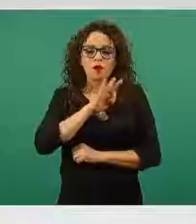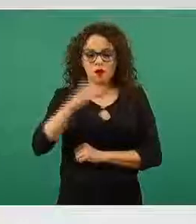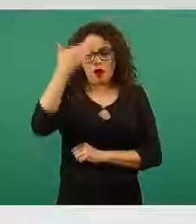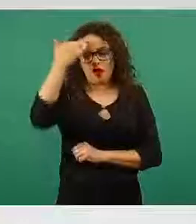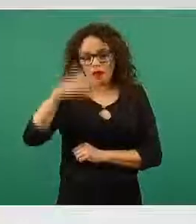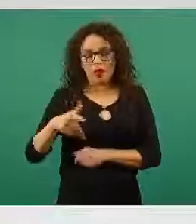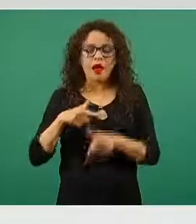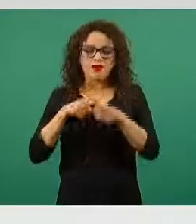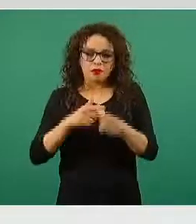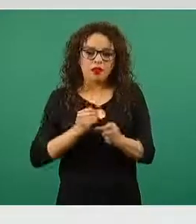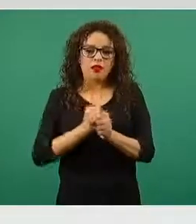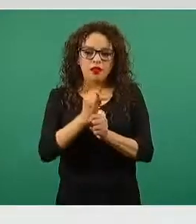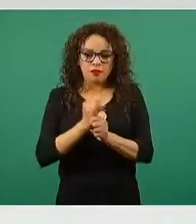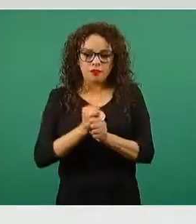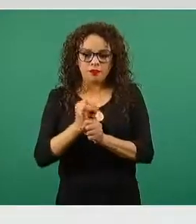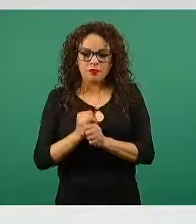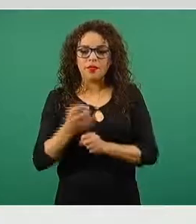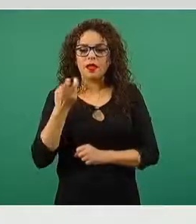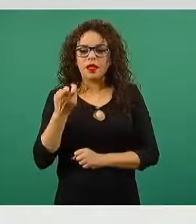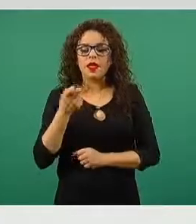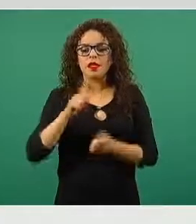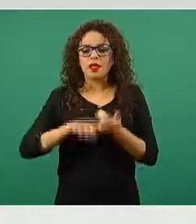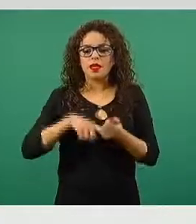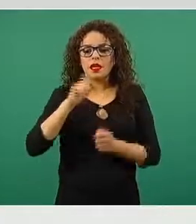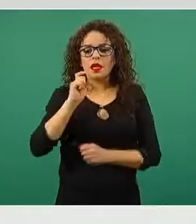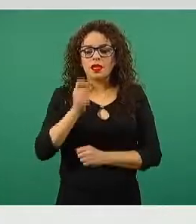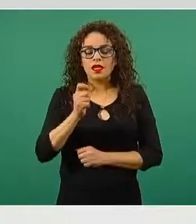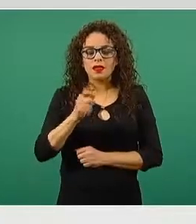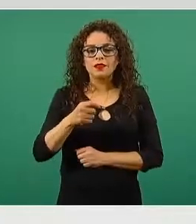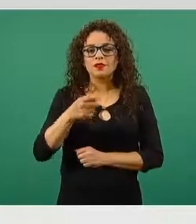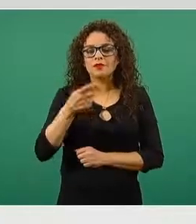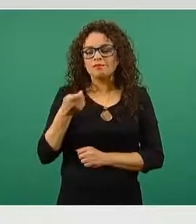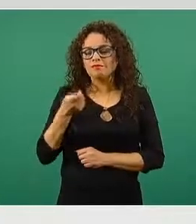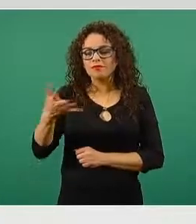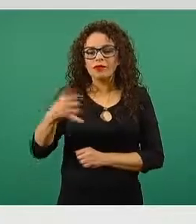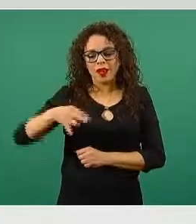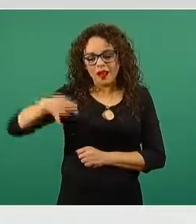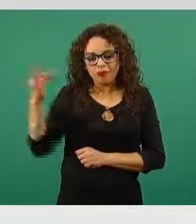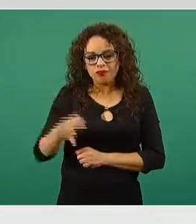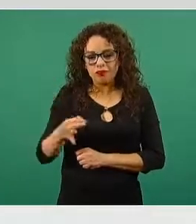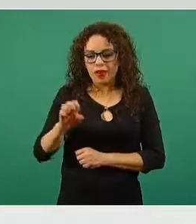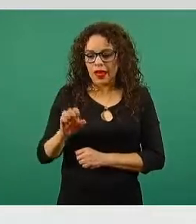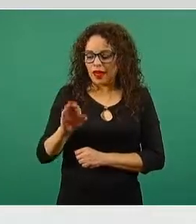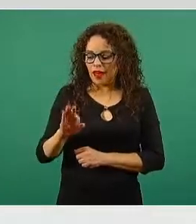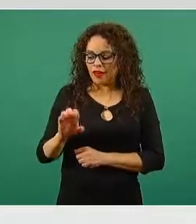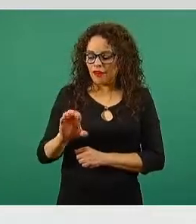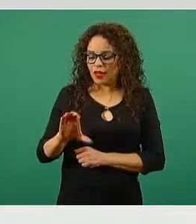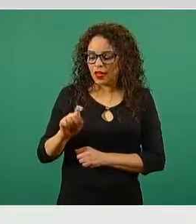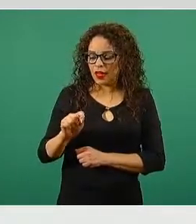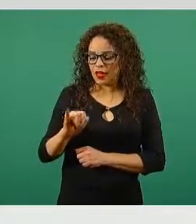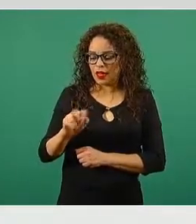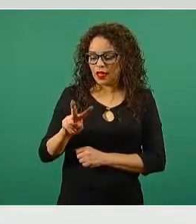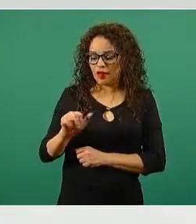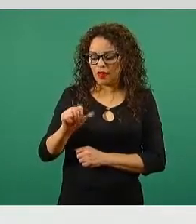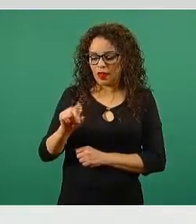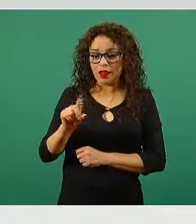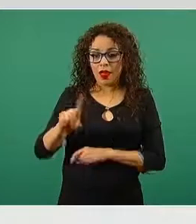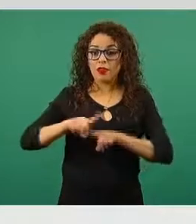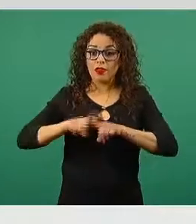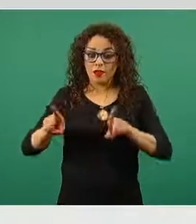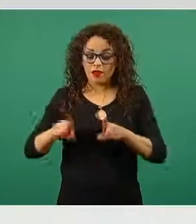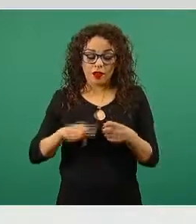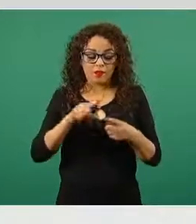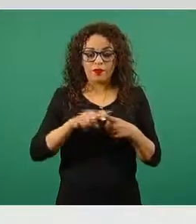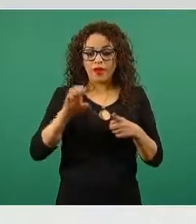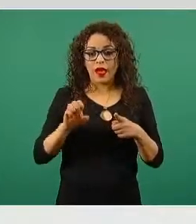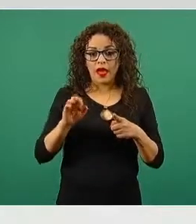esto es también lo que se conoce como la efectividad de las vacunas. Son dos términos distintos, la eficacia